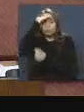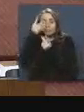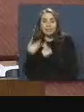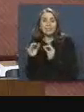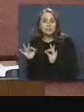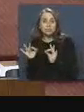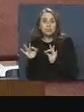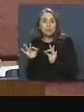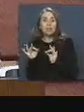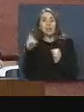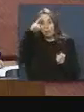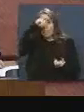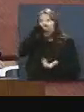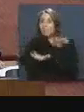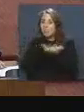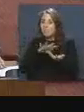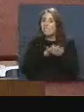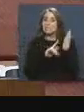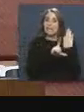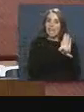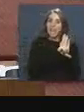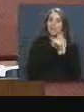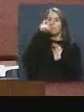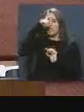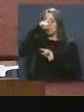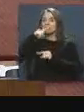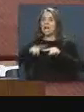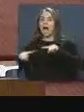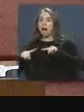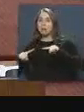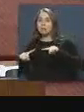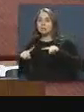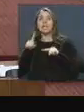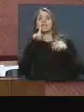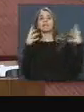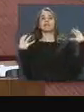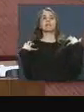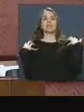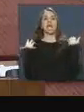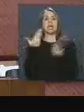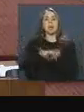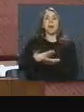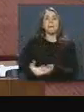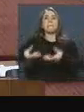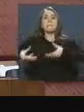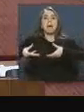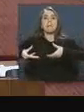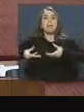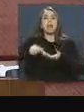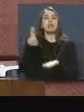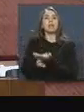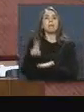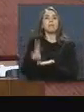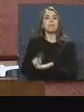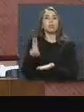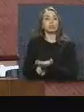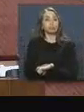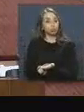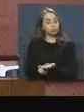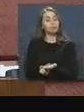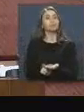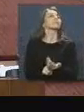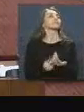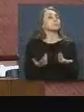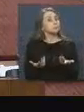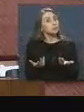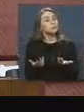conocer las complejidades legales y administrativas de la tuición sobre la documentación tributaria. Por otro lado,